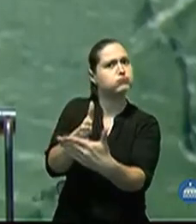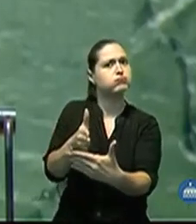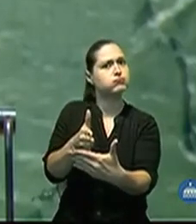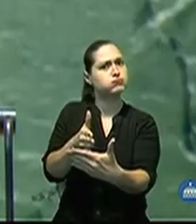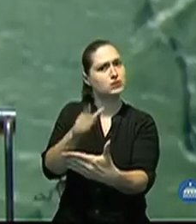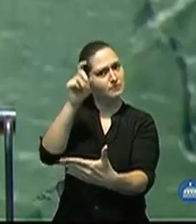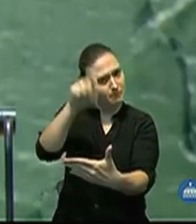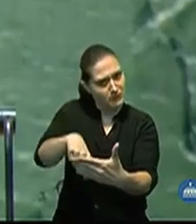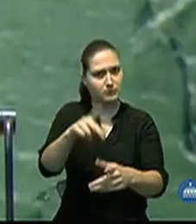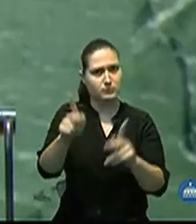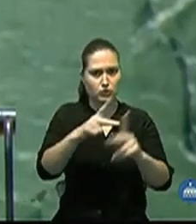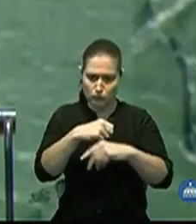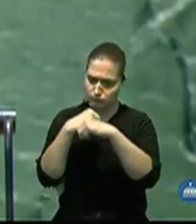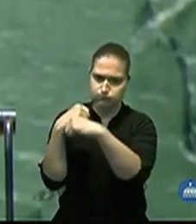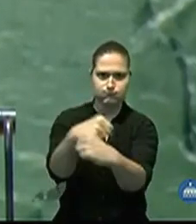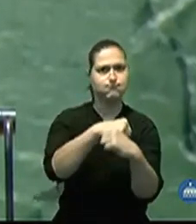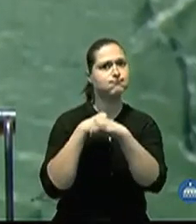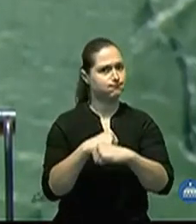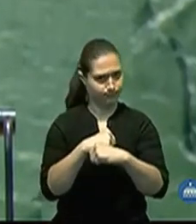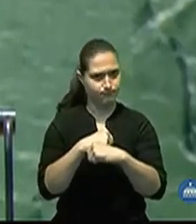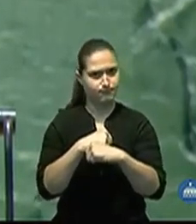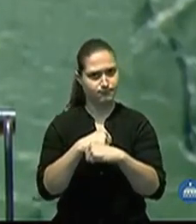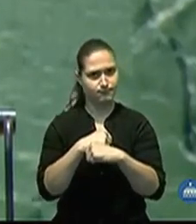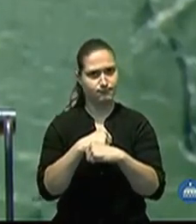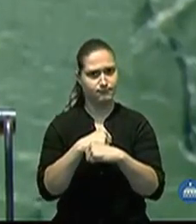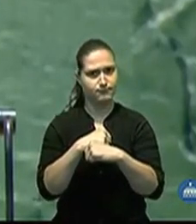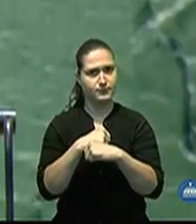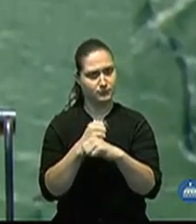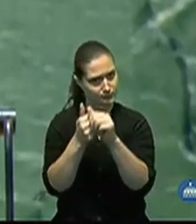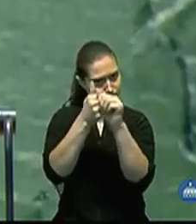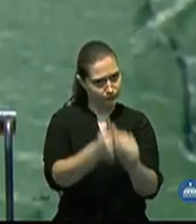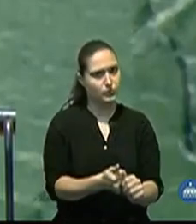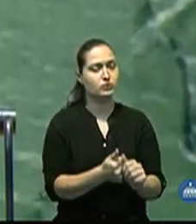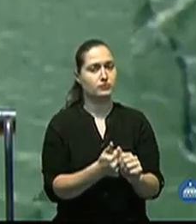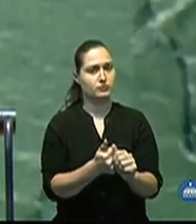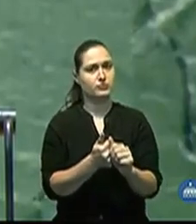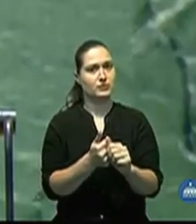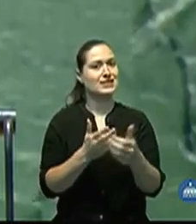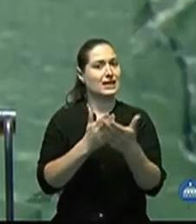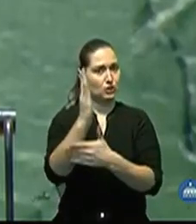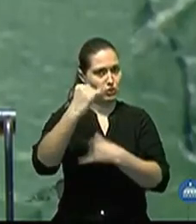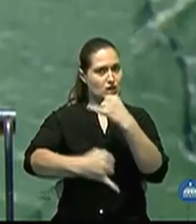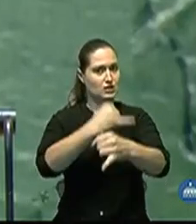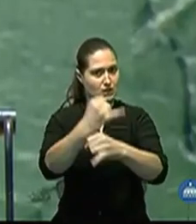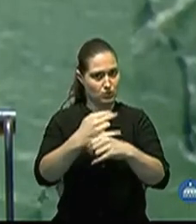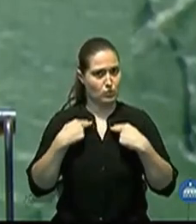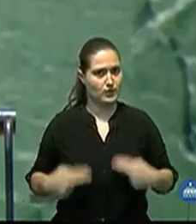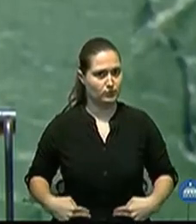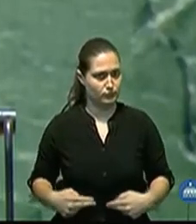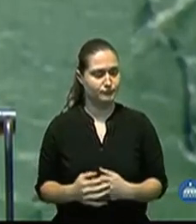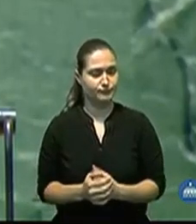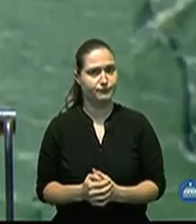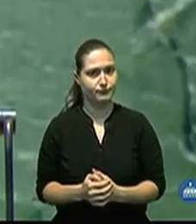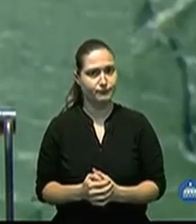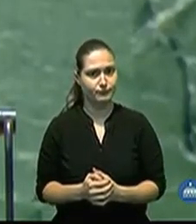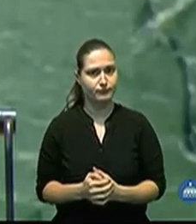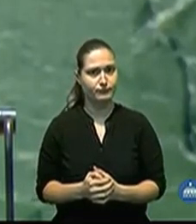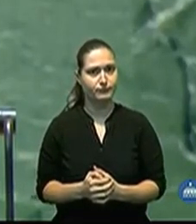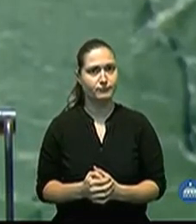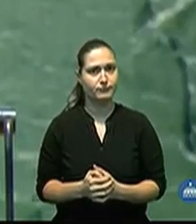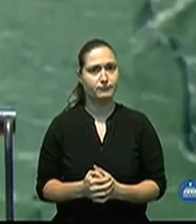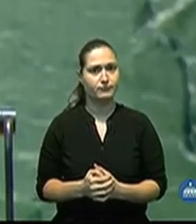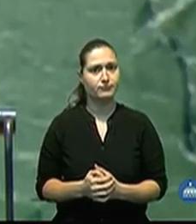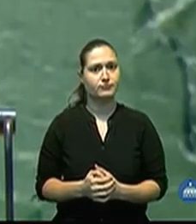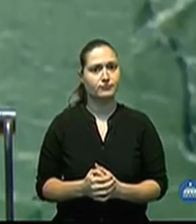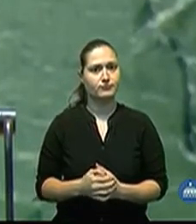de la población civil conforme lo disponen las normas del derecho internacional humanitario. Una sólida teoría